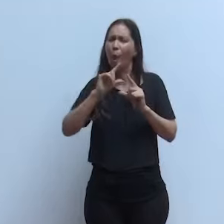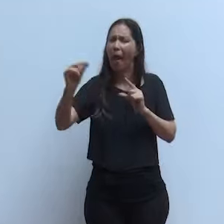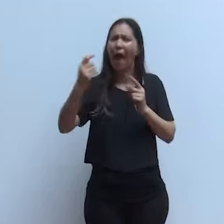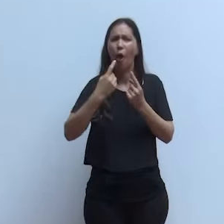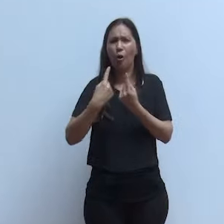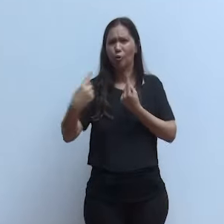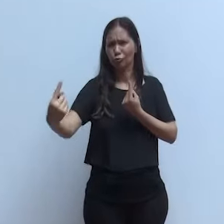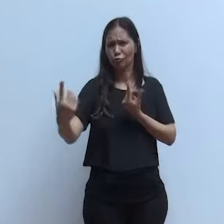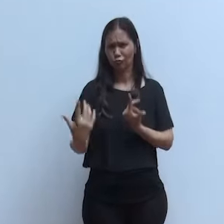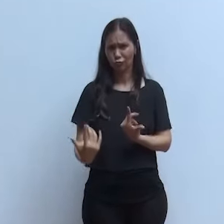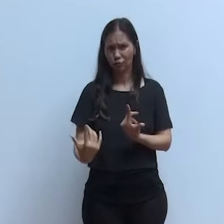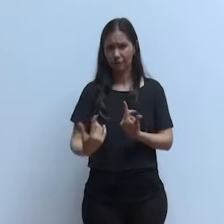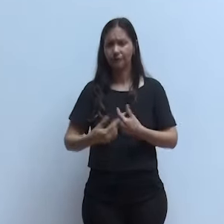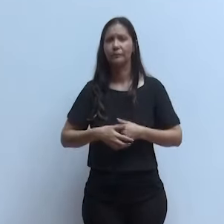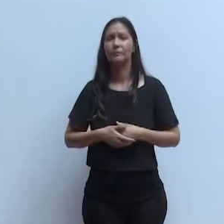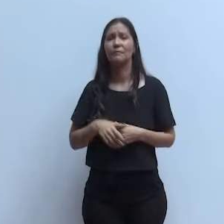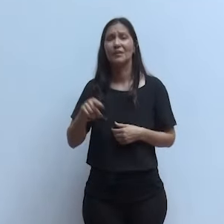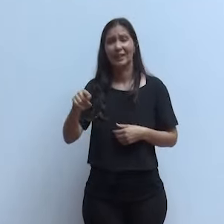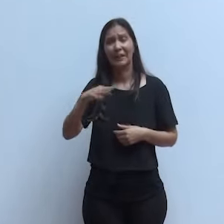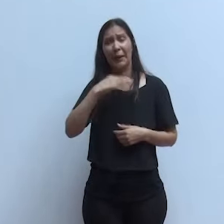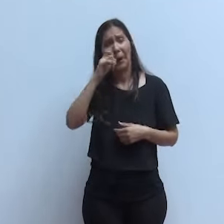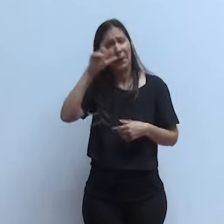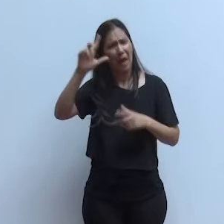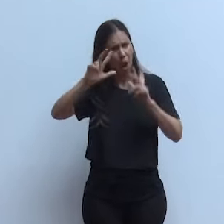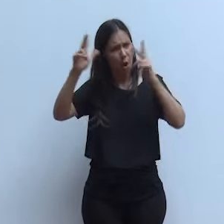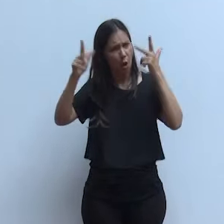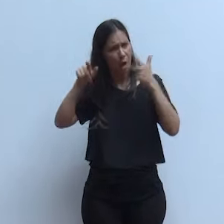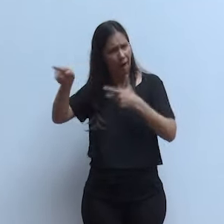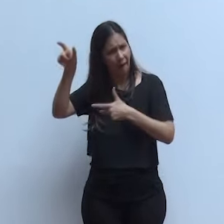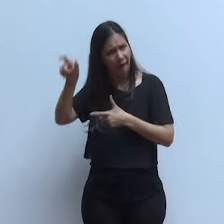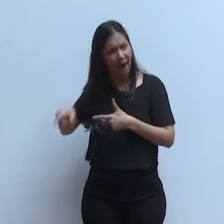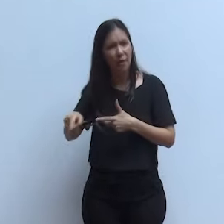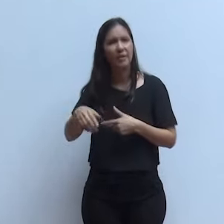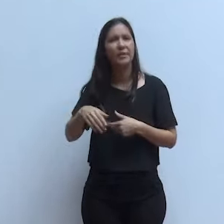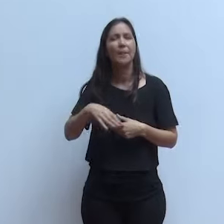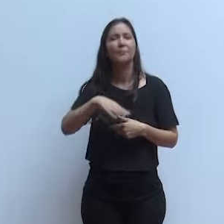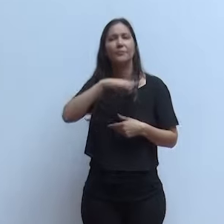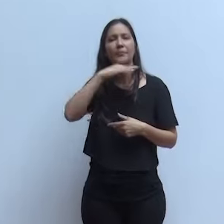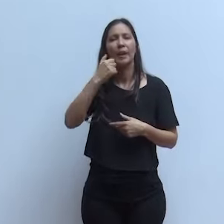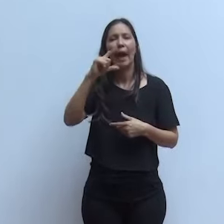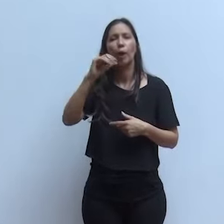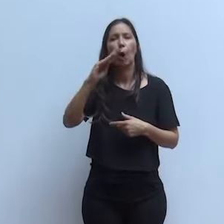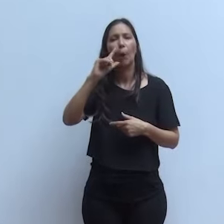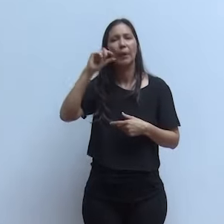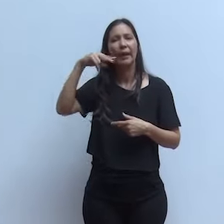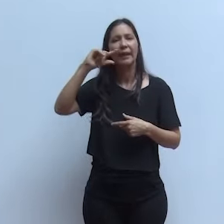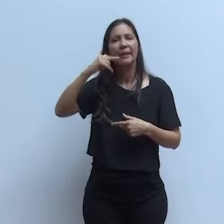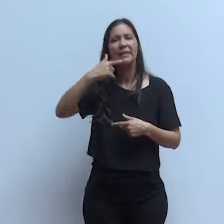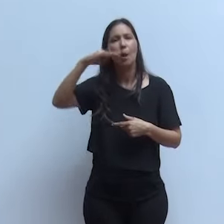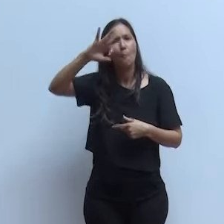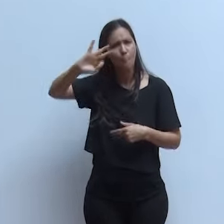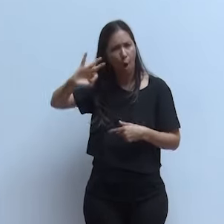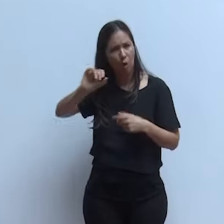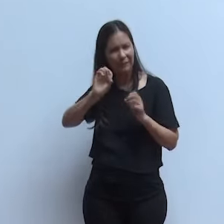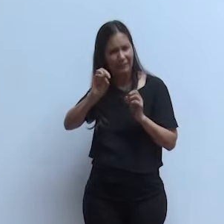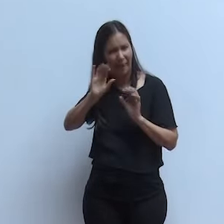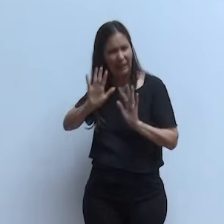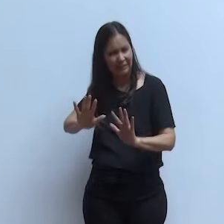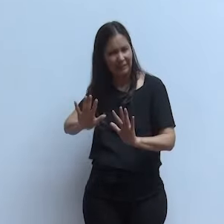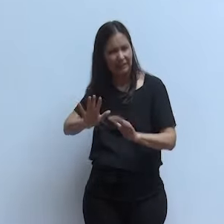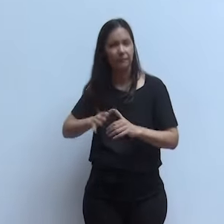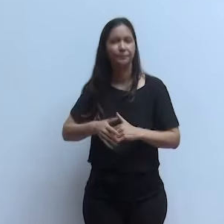trae Javier ese Javier enojado no él le llama jacobinismo pecó de jacobinismo una exageración